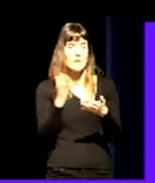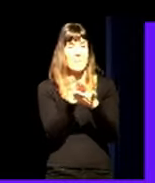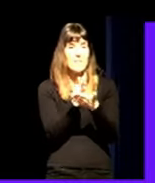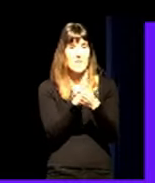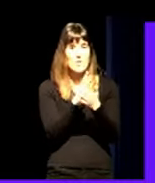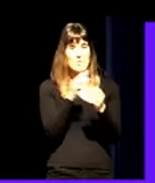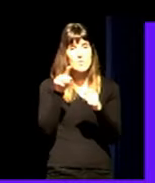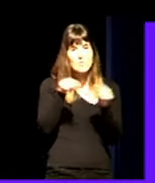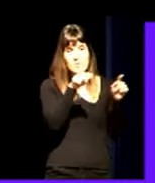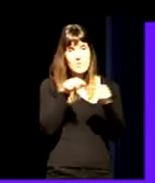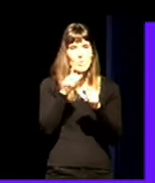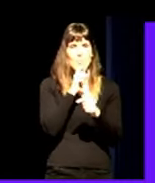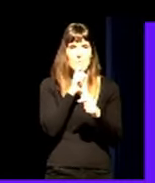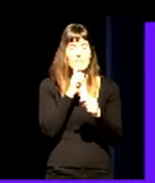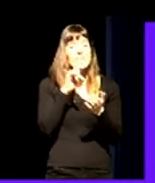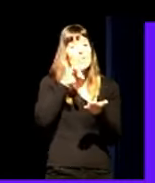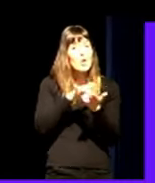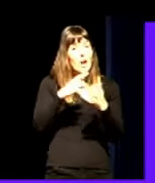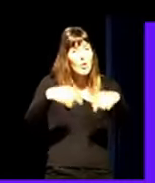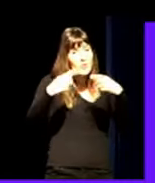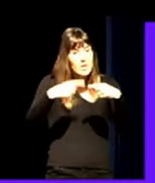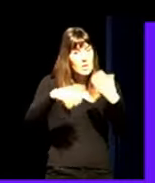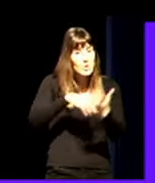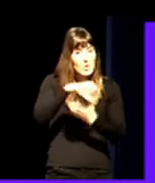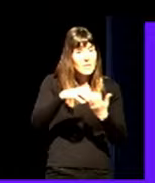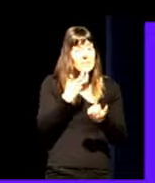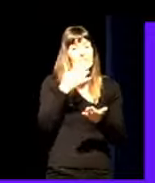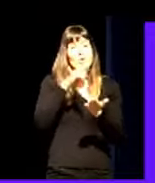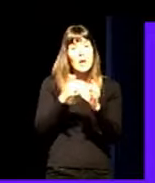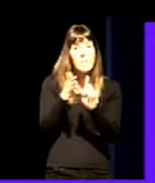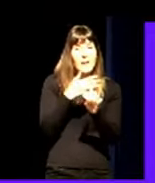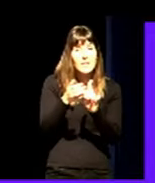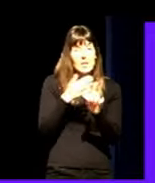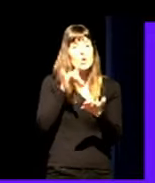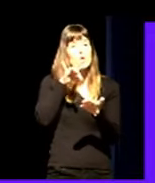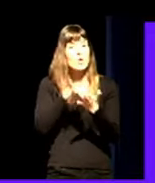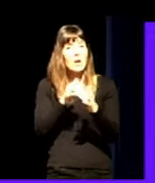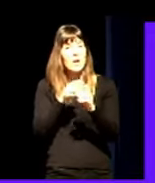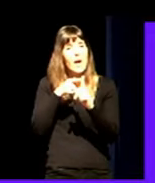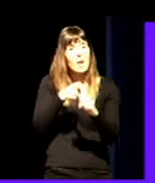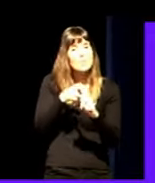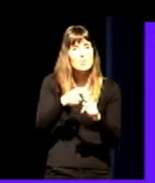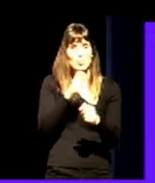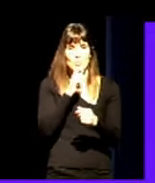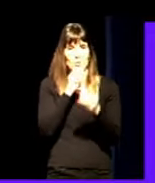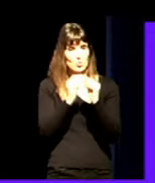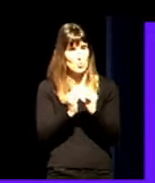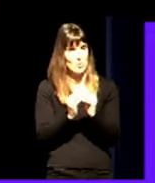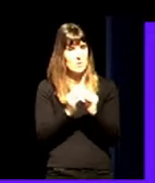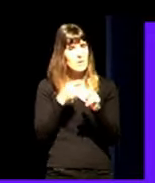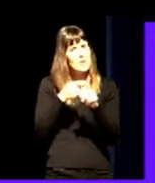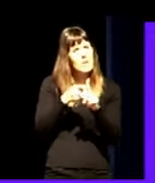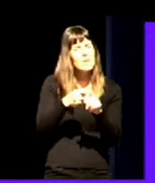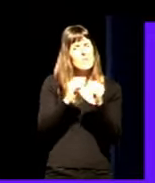estamos hablando de conflicto. ¿Y qué pasa con el maltrato? ¿Y qué pasa con el acoso? ¿Podemos resolver el acoso